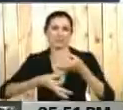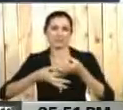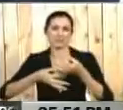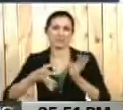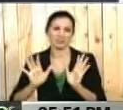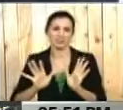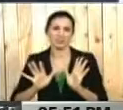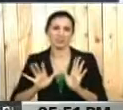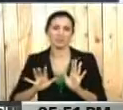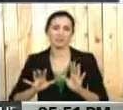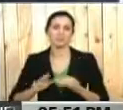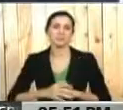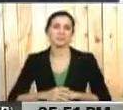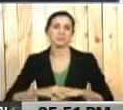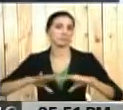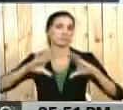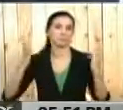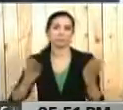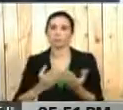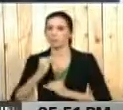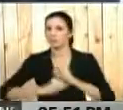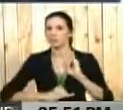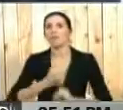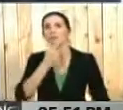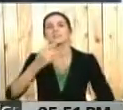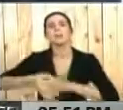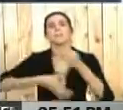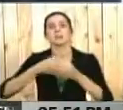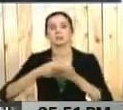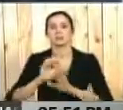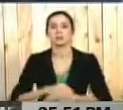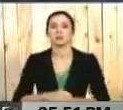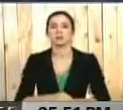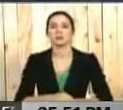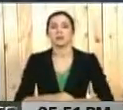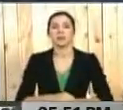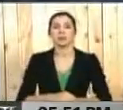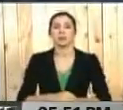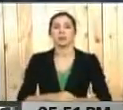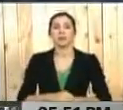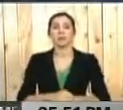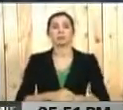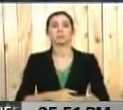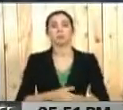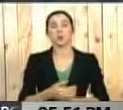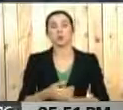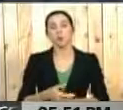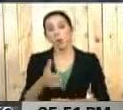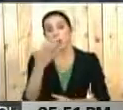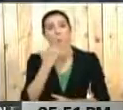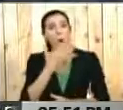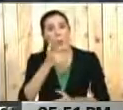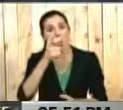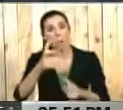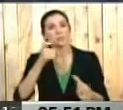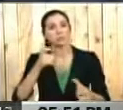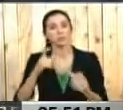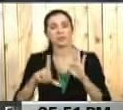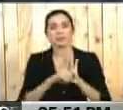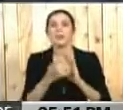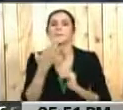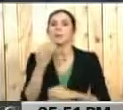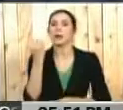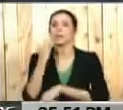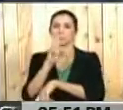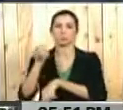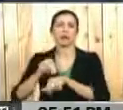todo internacionalmente. Es el recurso por omisión legislativa. Cuando la Asamblea está en la situación